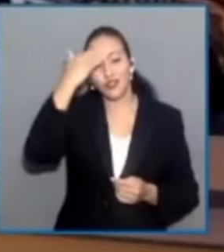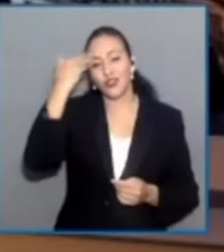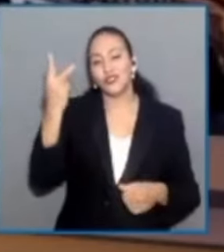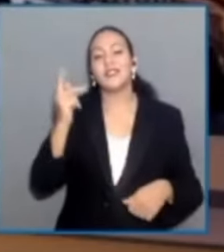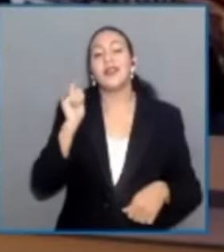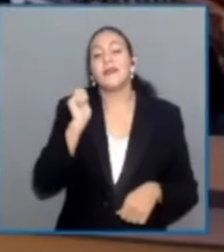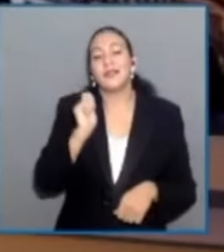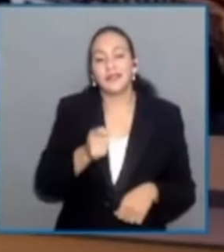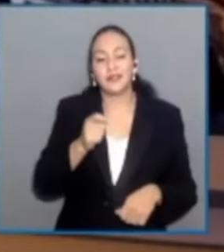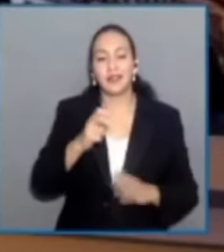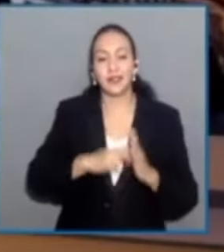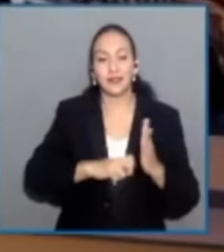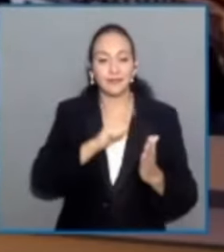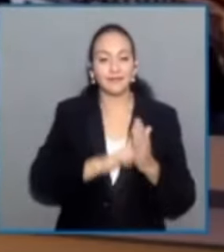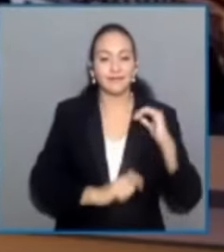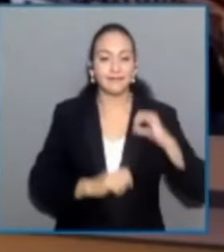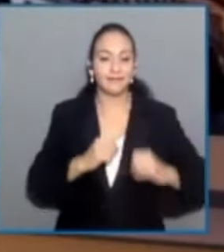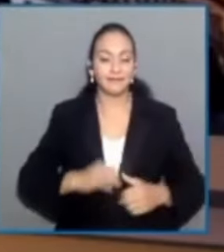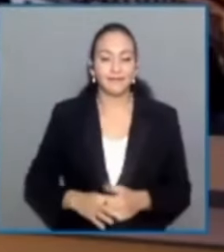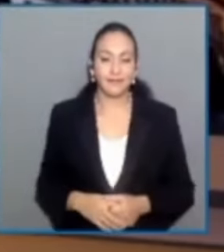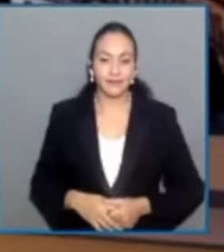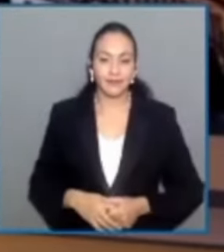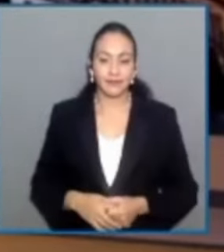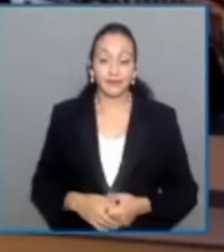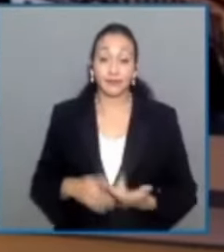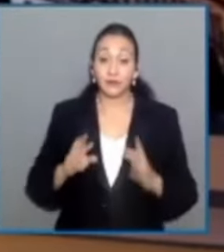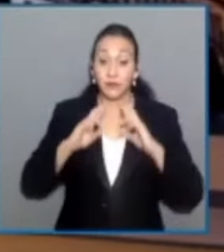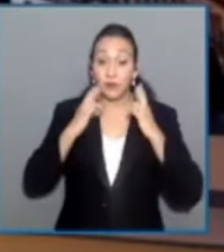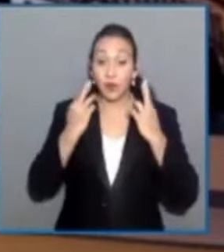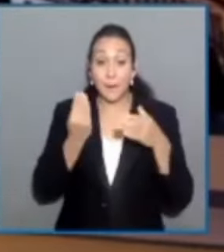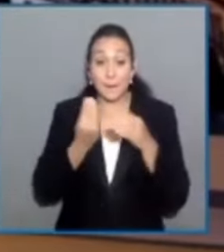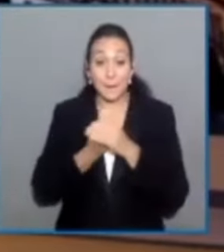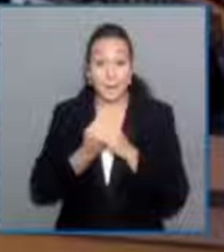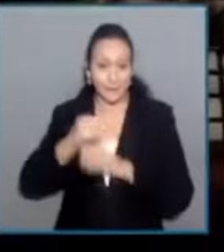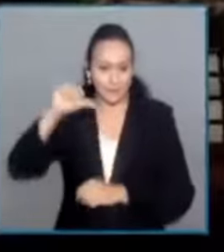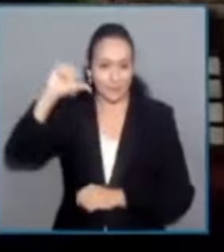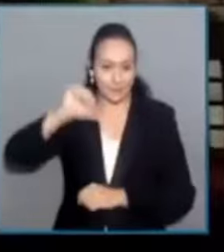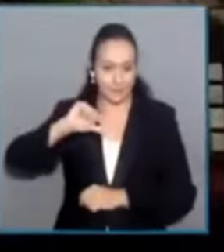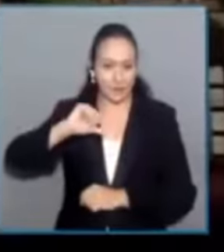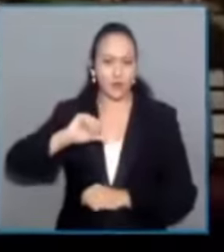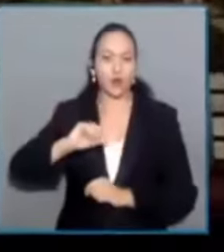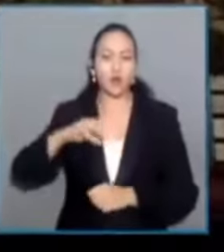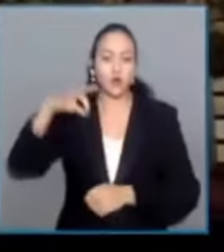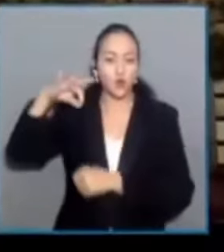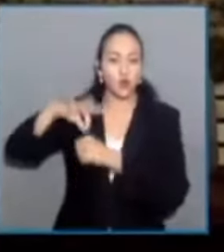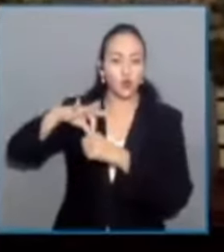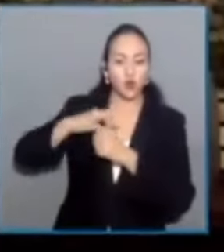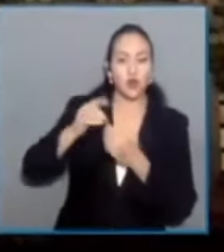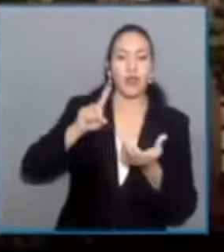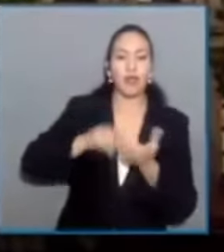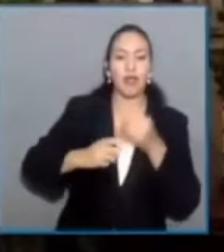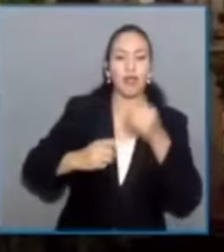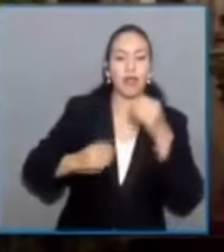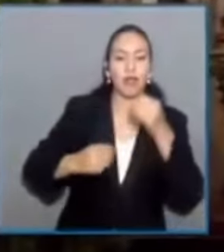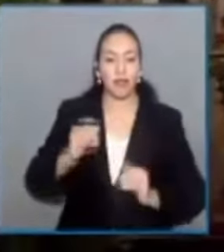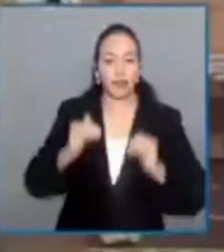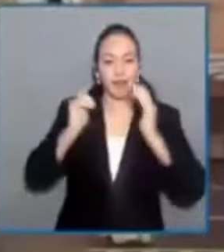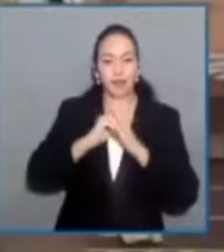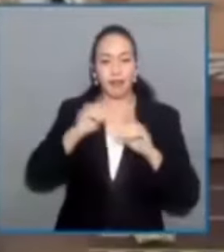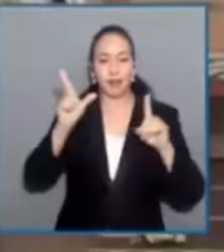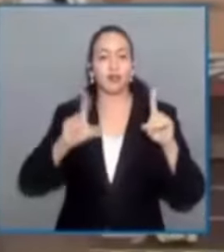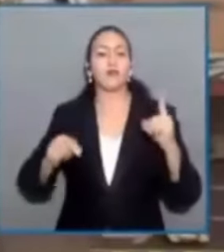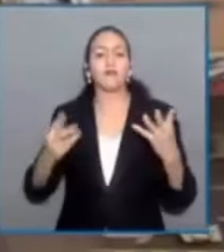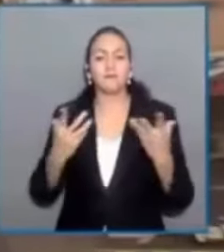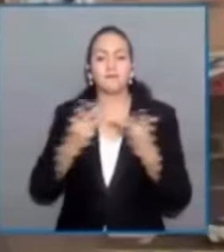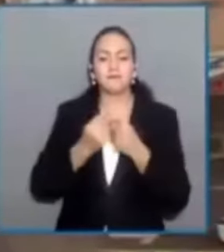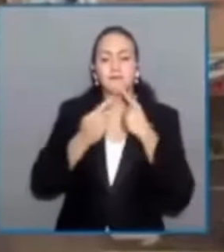se informó que en la sesión privada celebrada el día de hoy por mayoría de votos el pleno de la suprema corte de justicia de la nación determinó